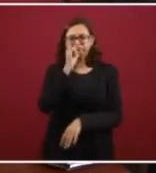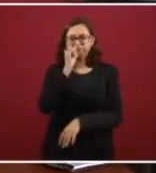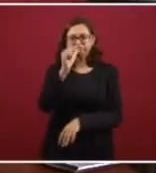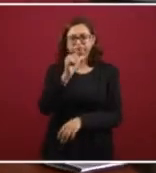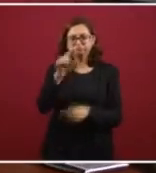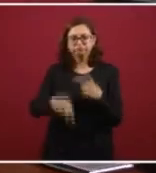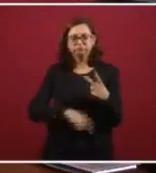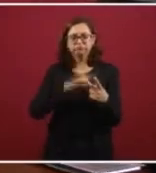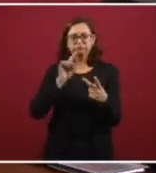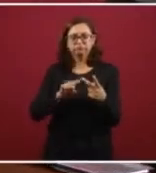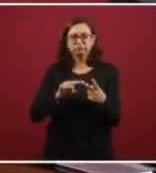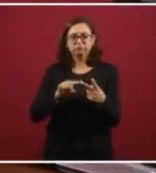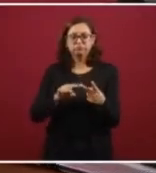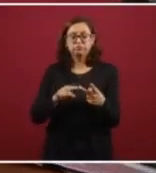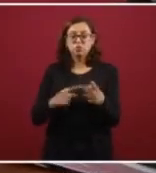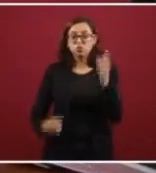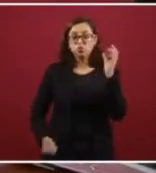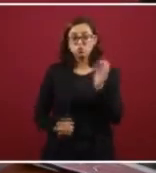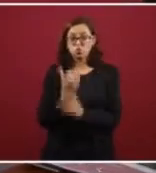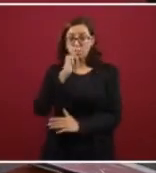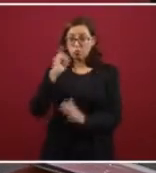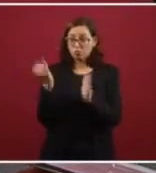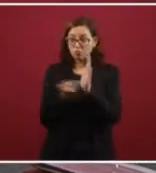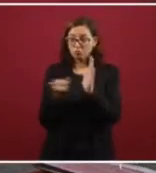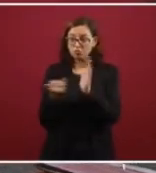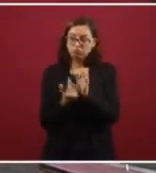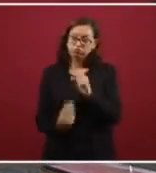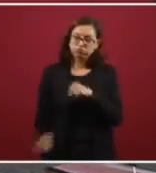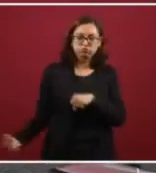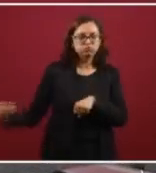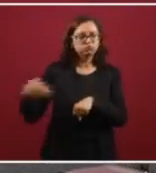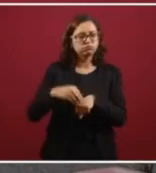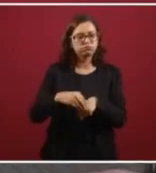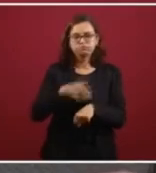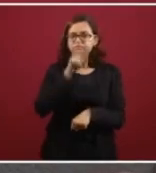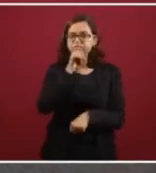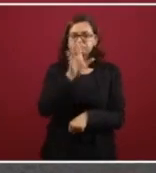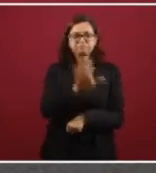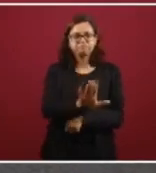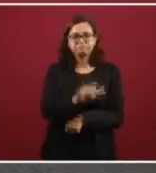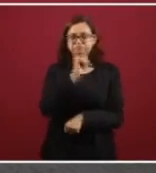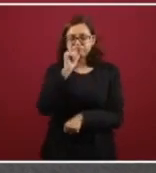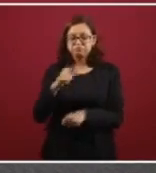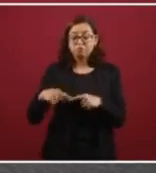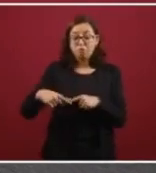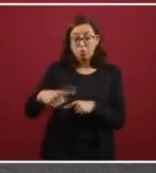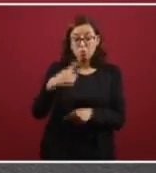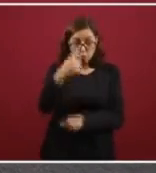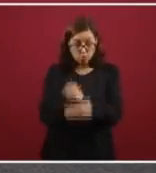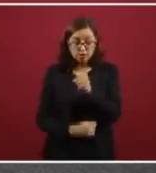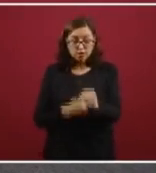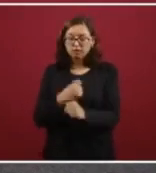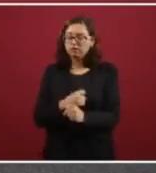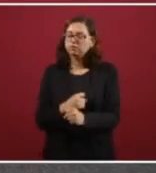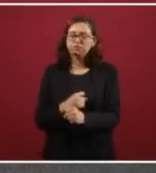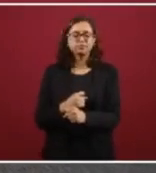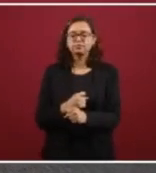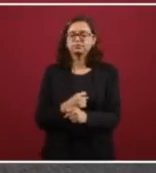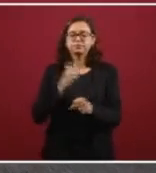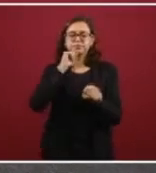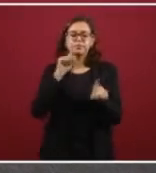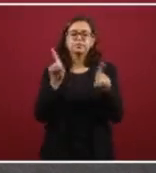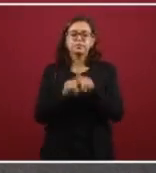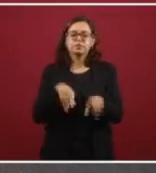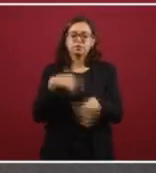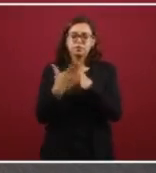El presidente de México, Andrés Manuel López Obrador, aseguró que continuará cumpliendo con su compromiso de no aumentar los impuestos y de no crear